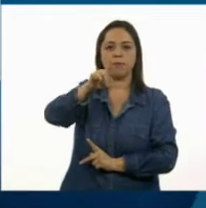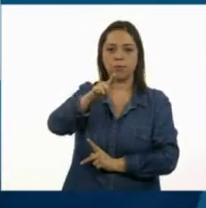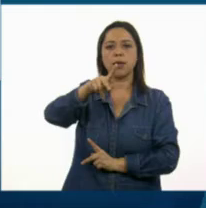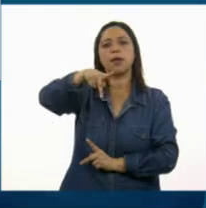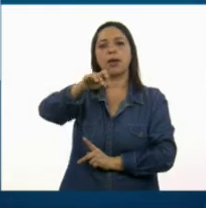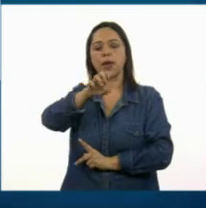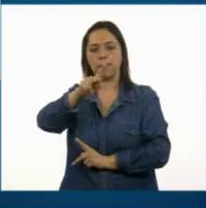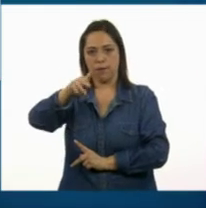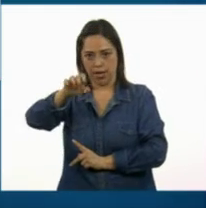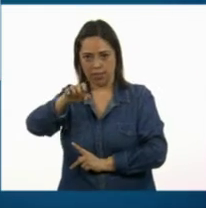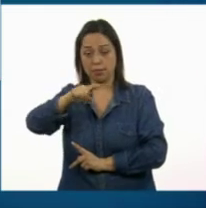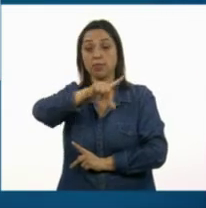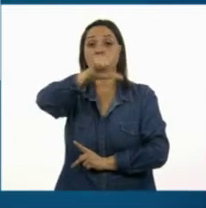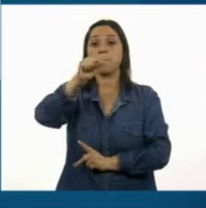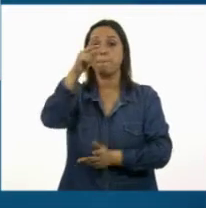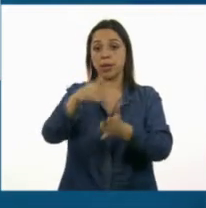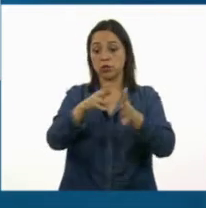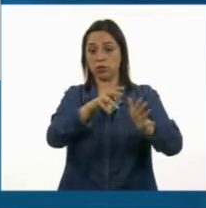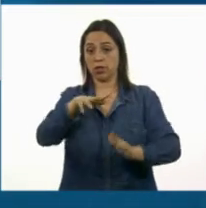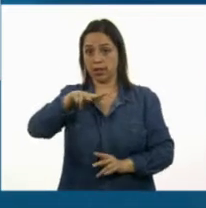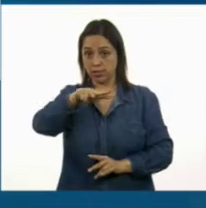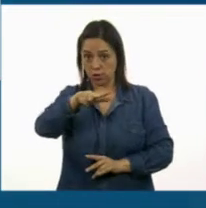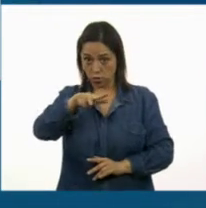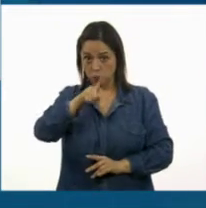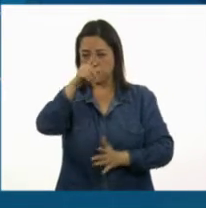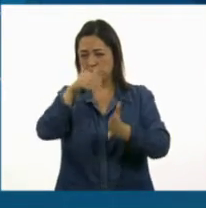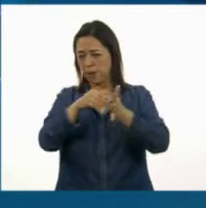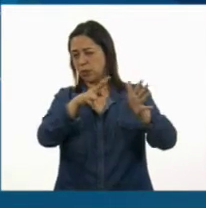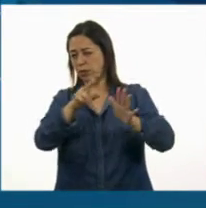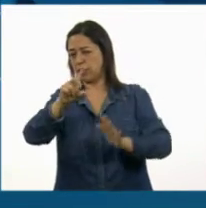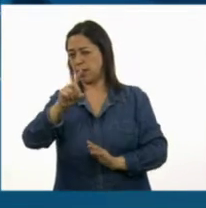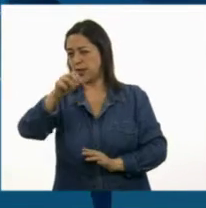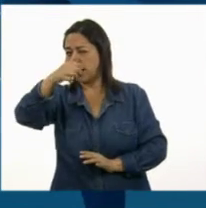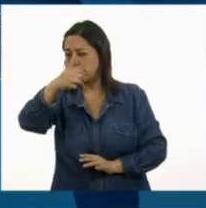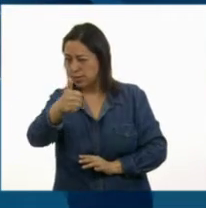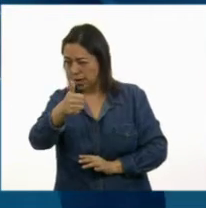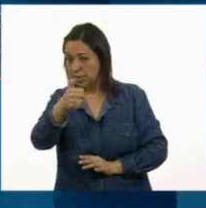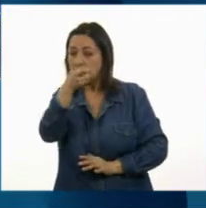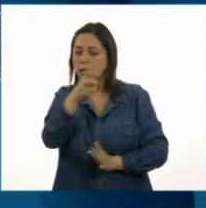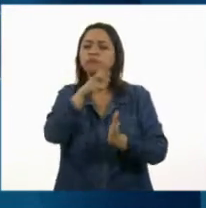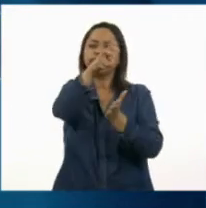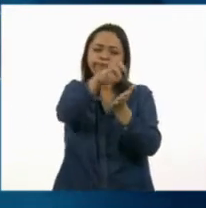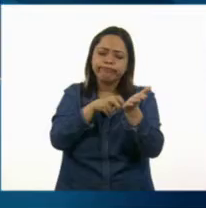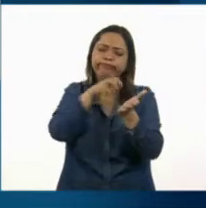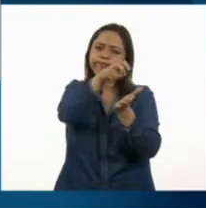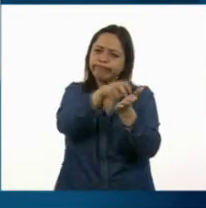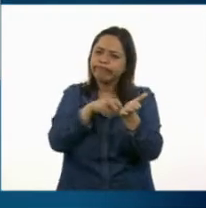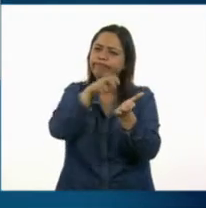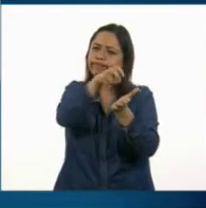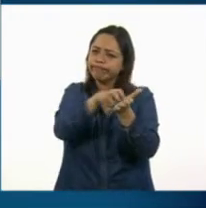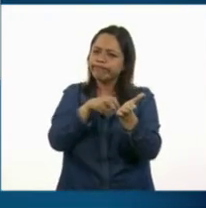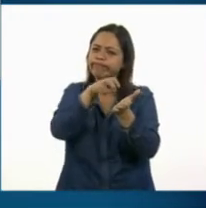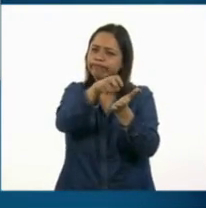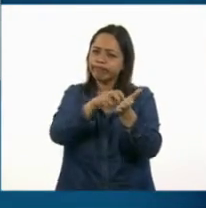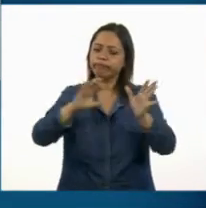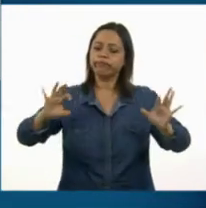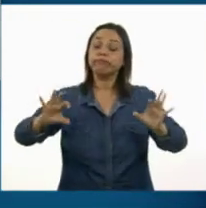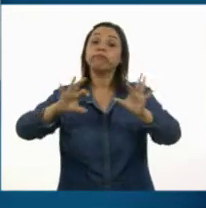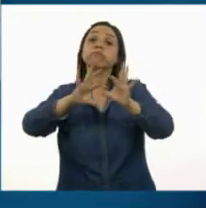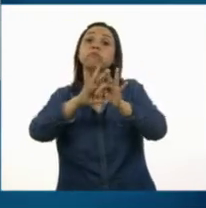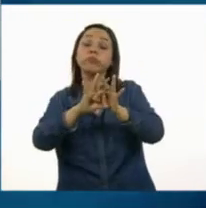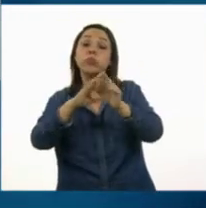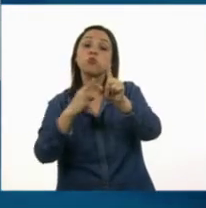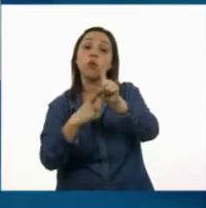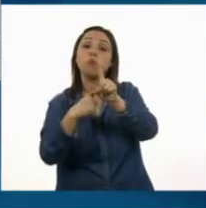en 1918 y 1936, la obra tuvo modificaciones importantes. Se basa en la temperatura y